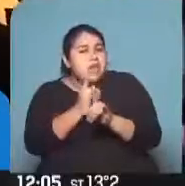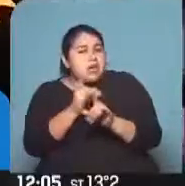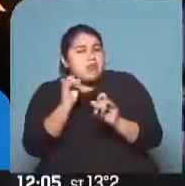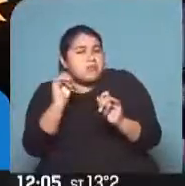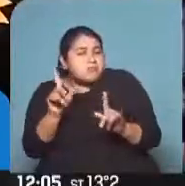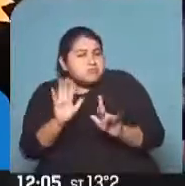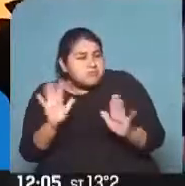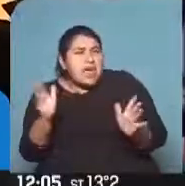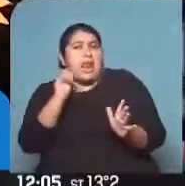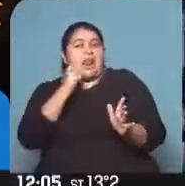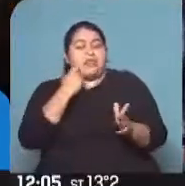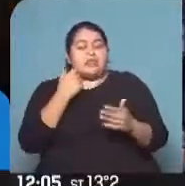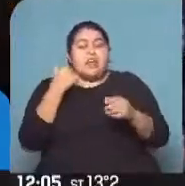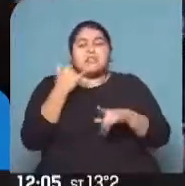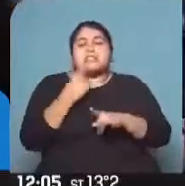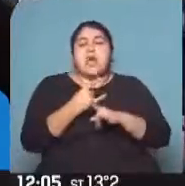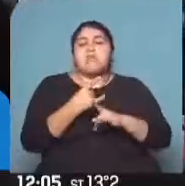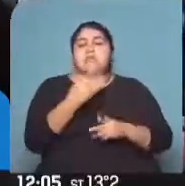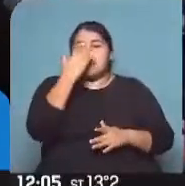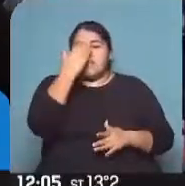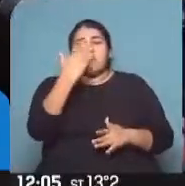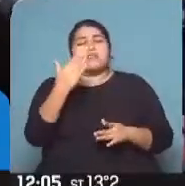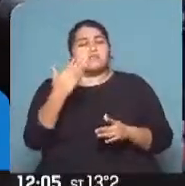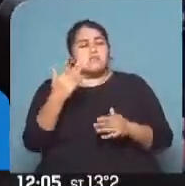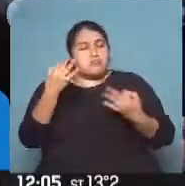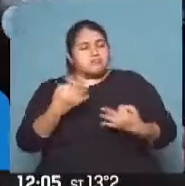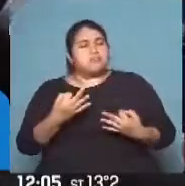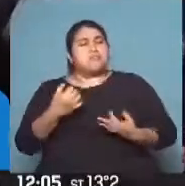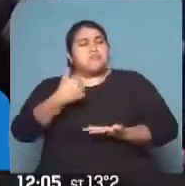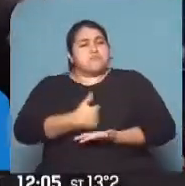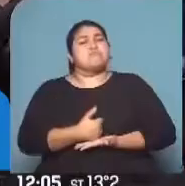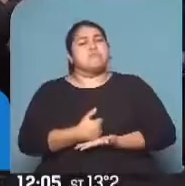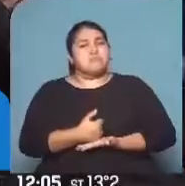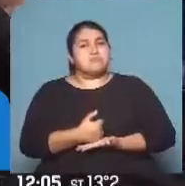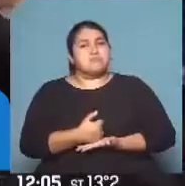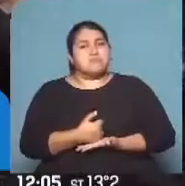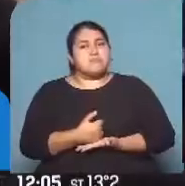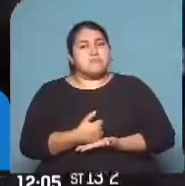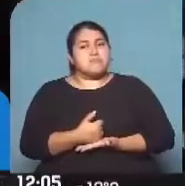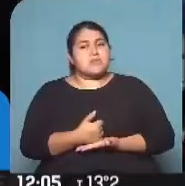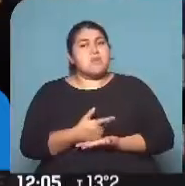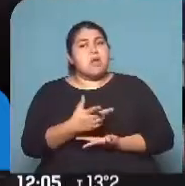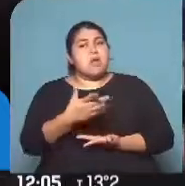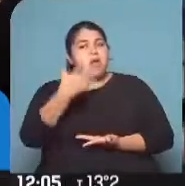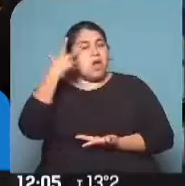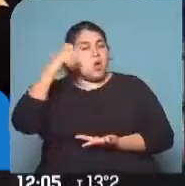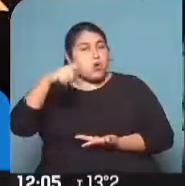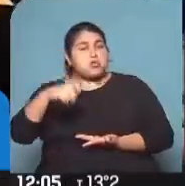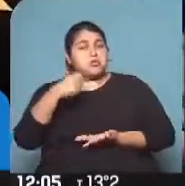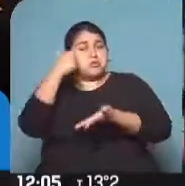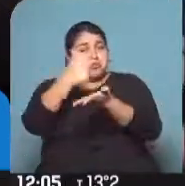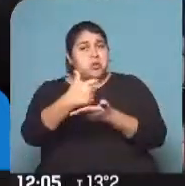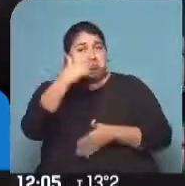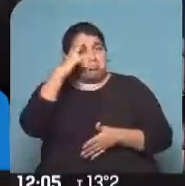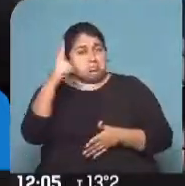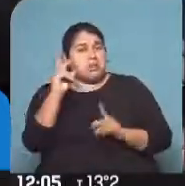digna, de frente y con toda altura a comparecer ante los juzgados como corresponde, y